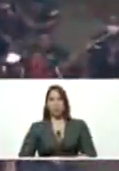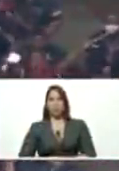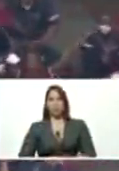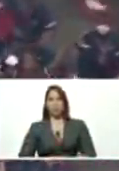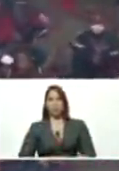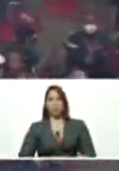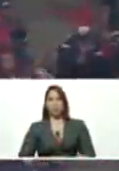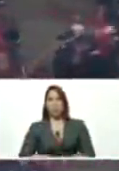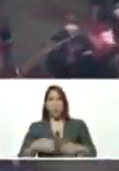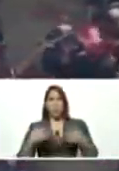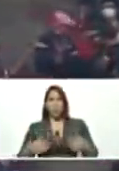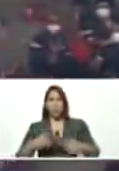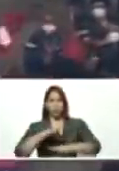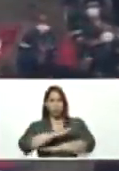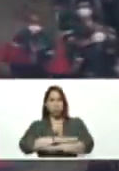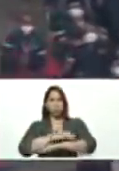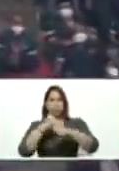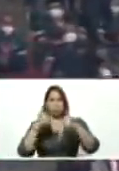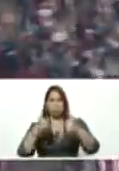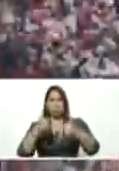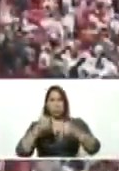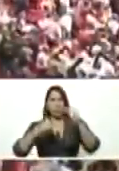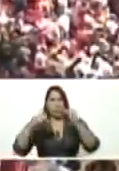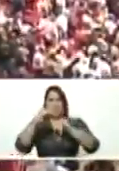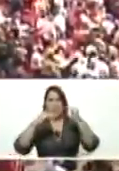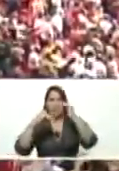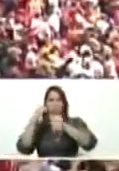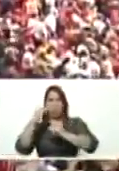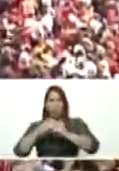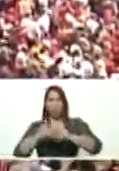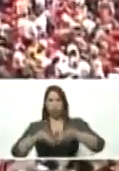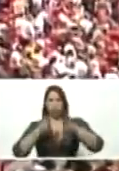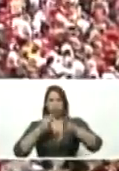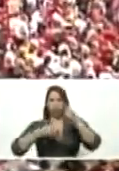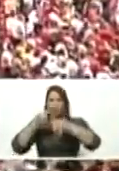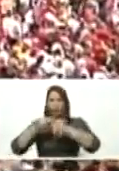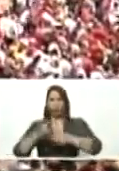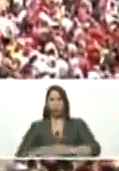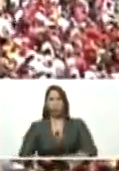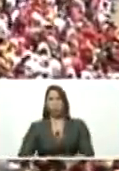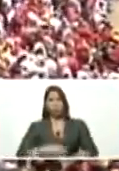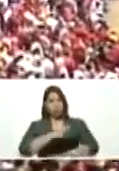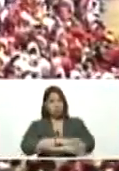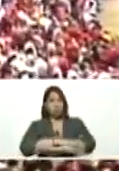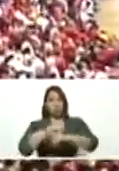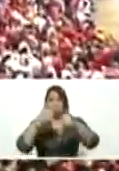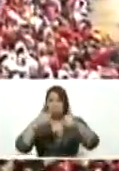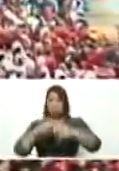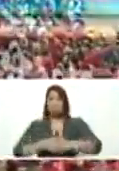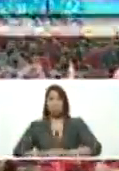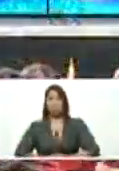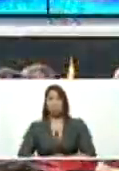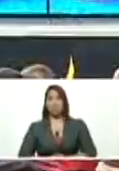tremenda disciplina la gente de cemento tremenda disciplina